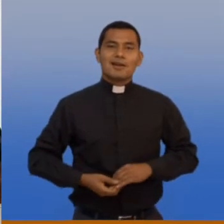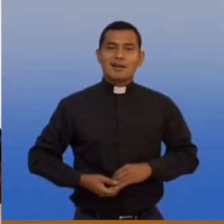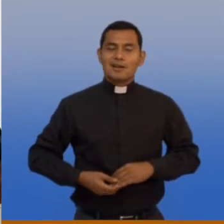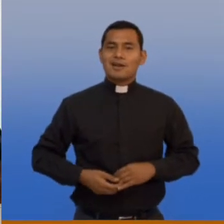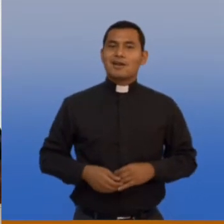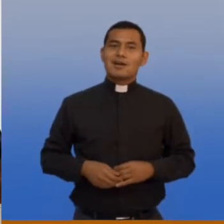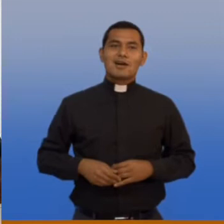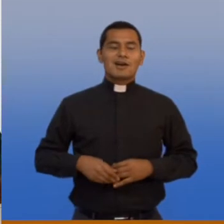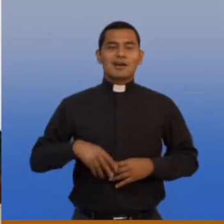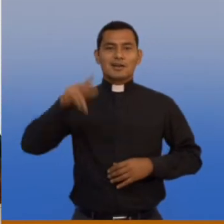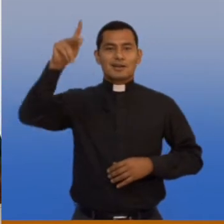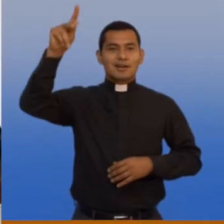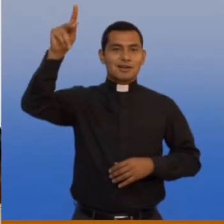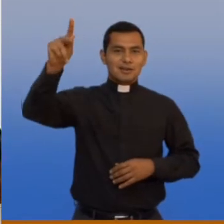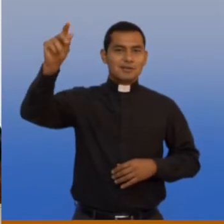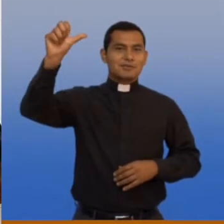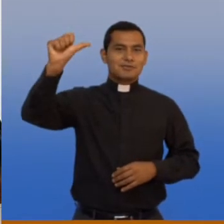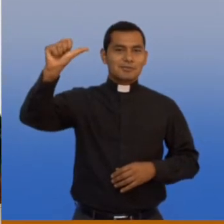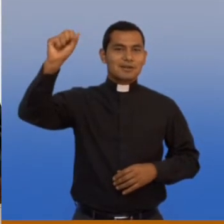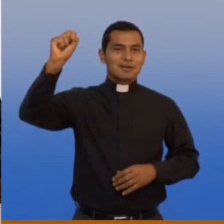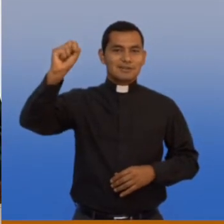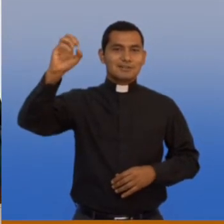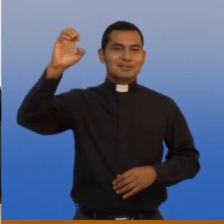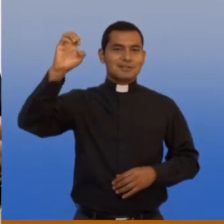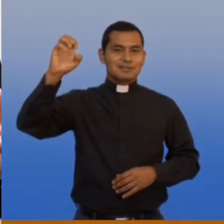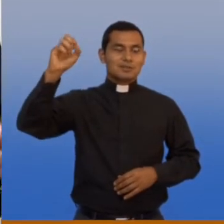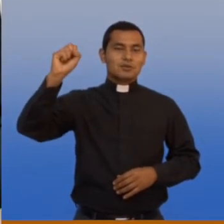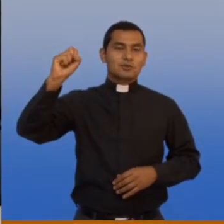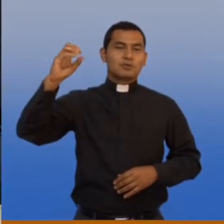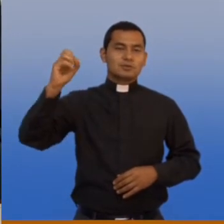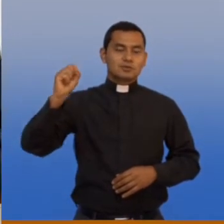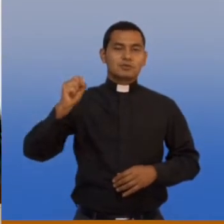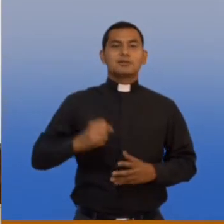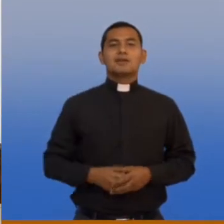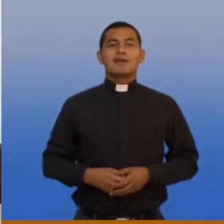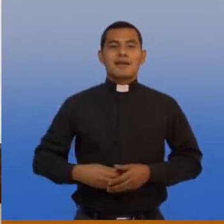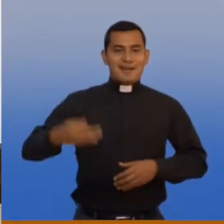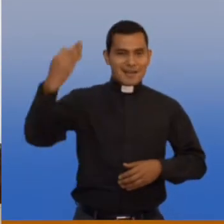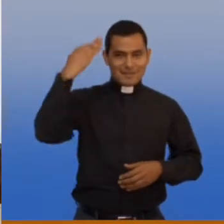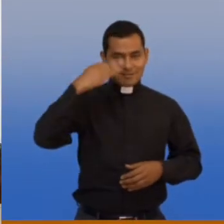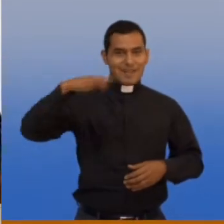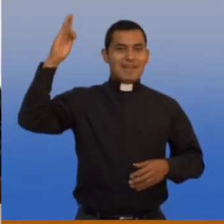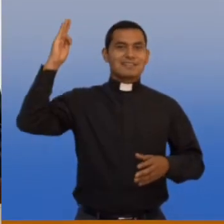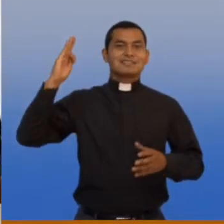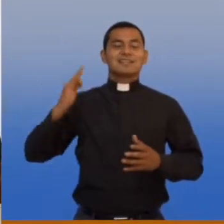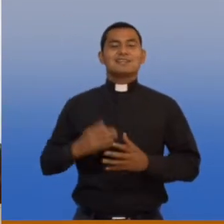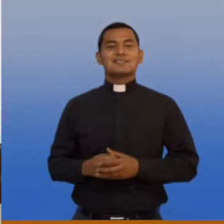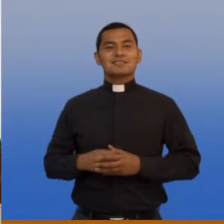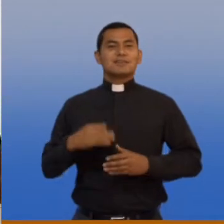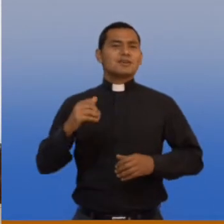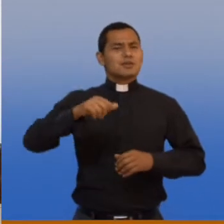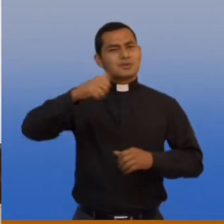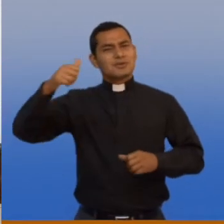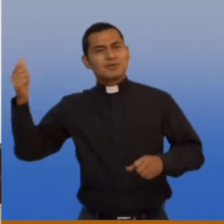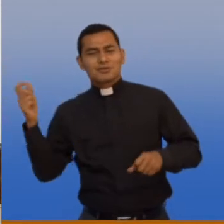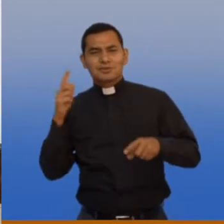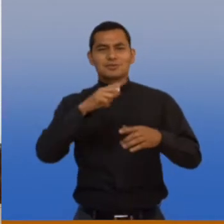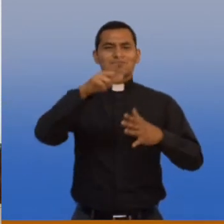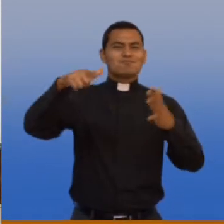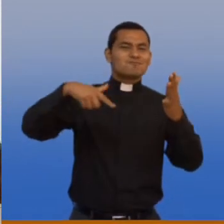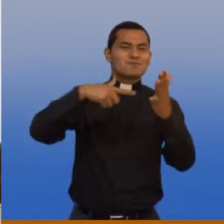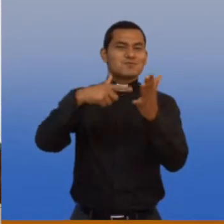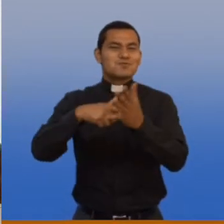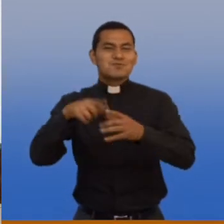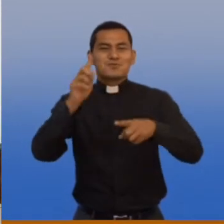olvidando el espíritu que anima estos días. Yo tengo esta opinión, tengo este punto de vista. Creo